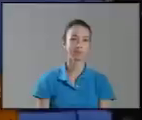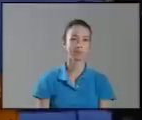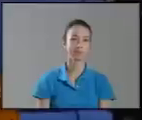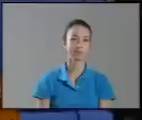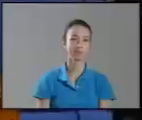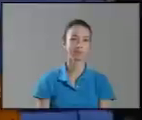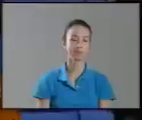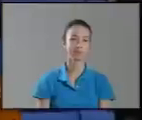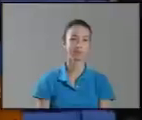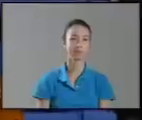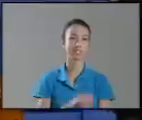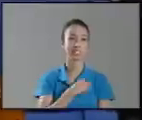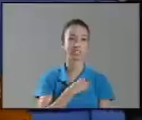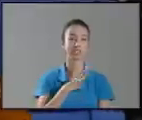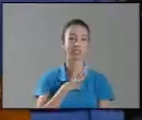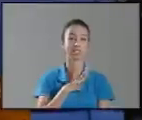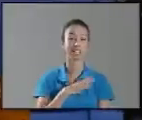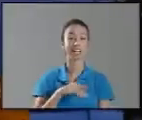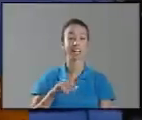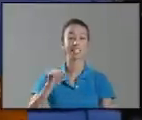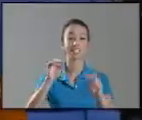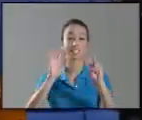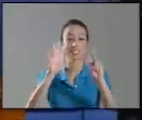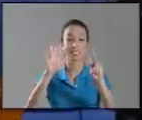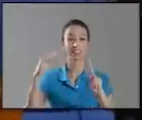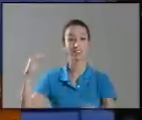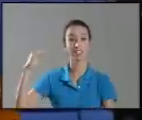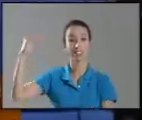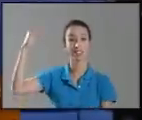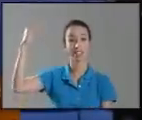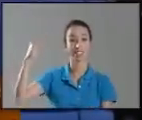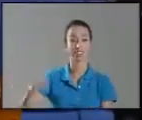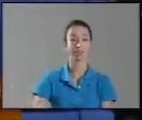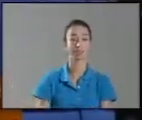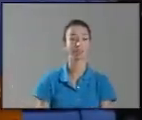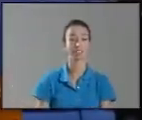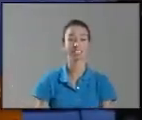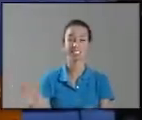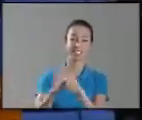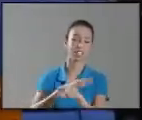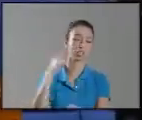No solamente un Adán, ni un Enosh.